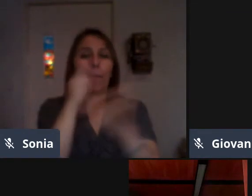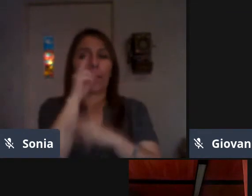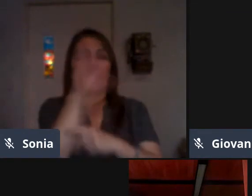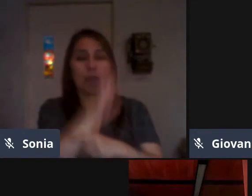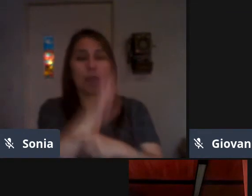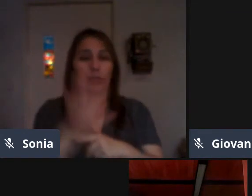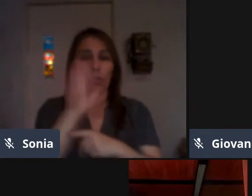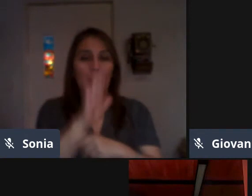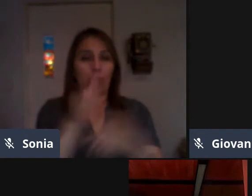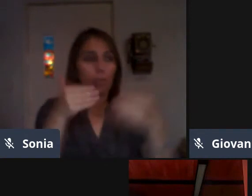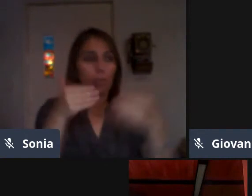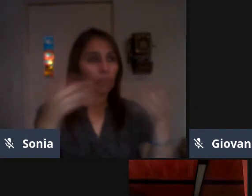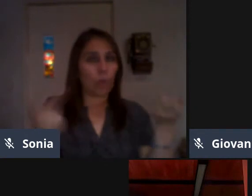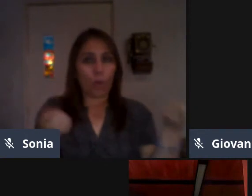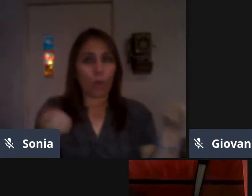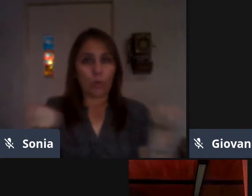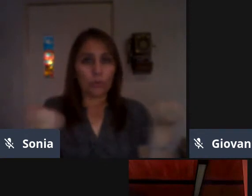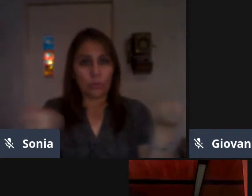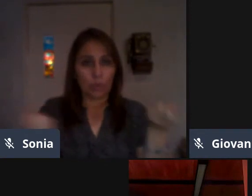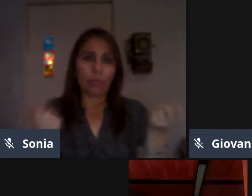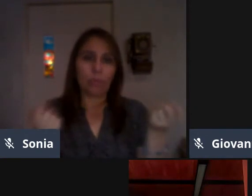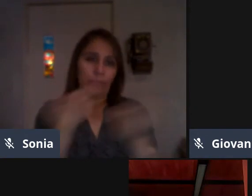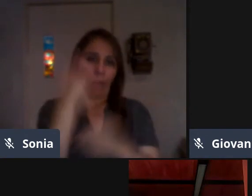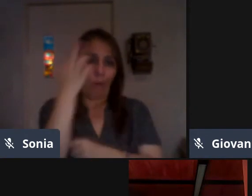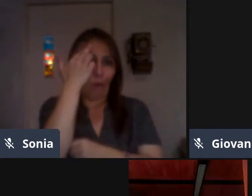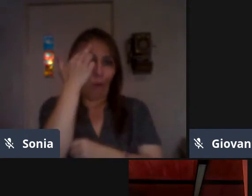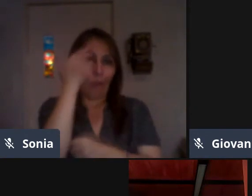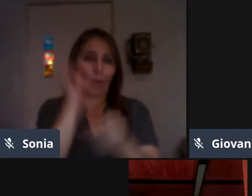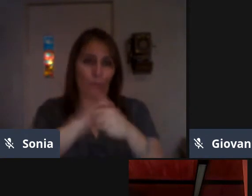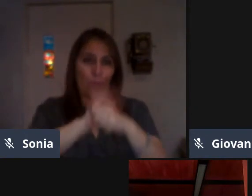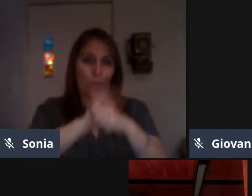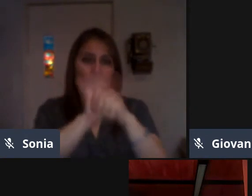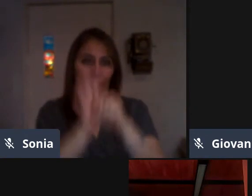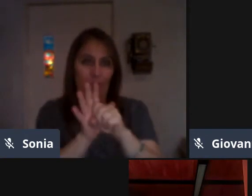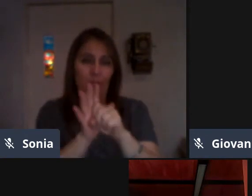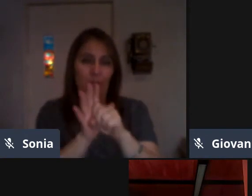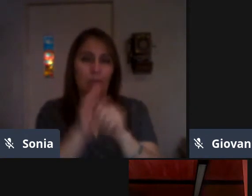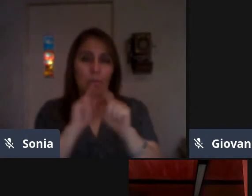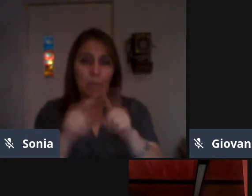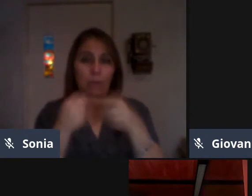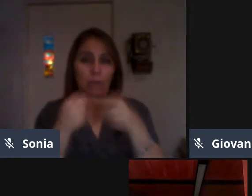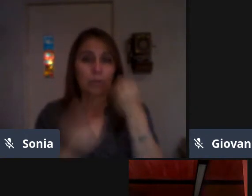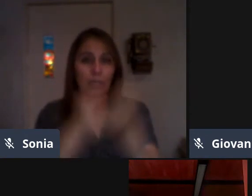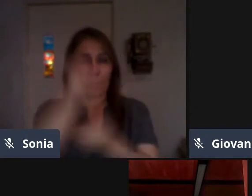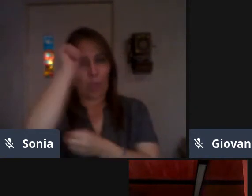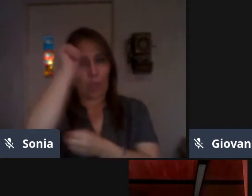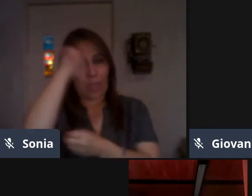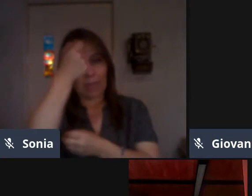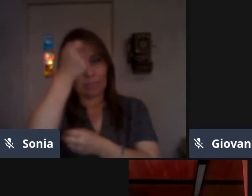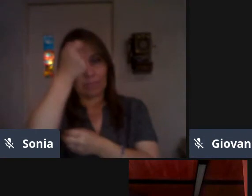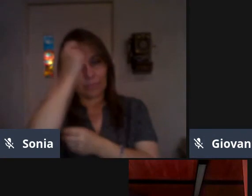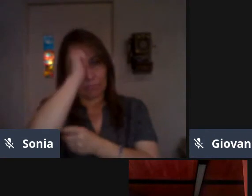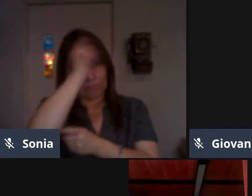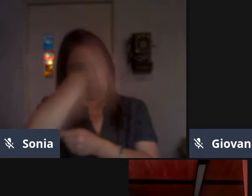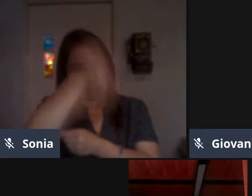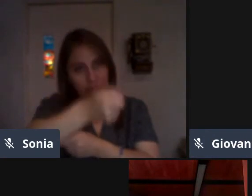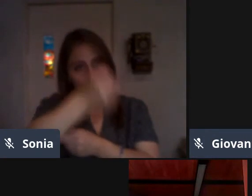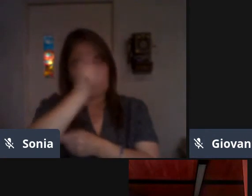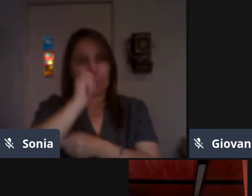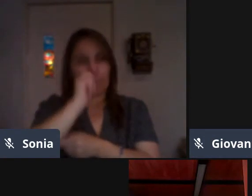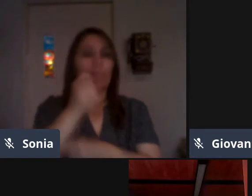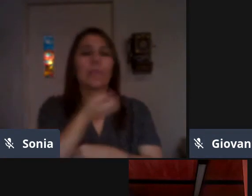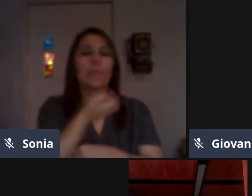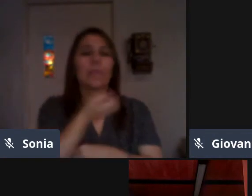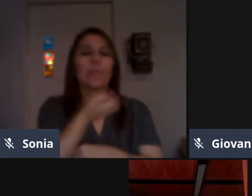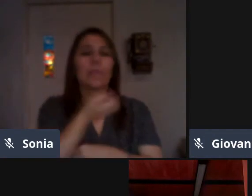pero como que nos dejó de hacer una conmemoración en acto conmemorativo ahí hay una placa de